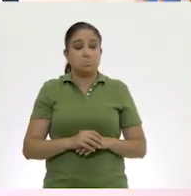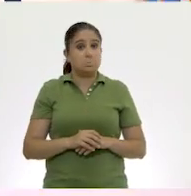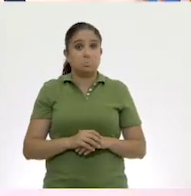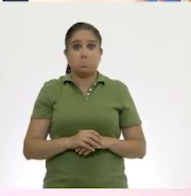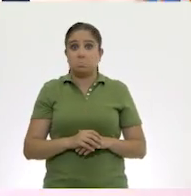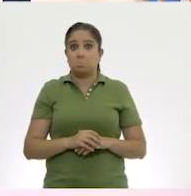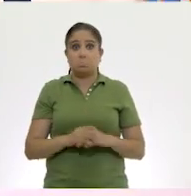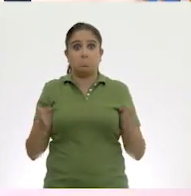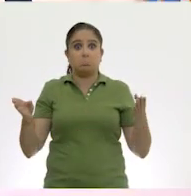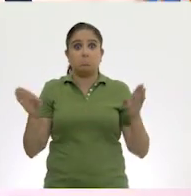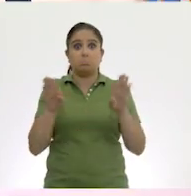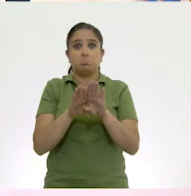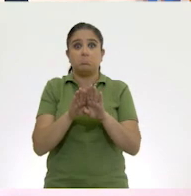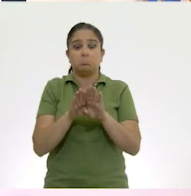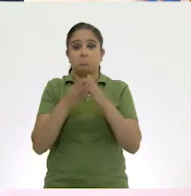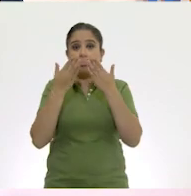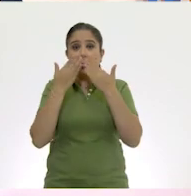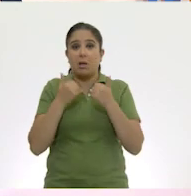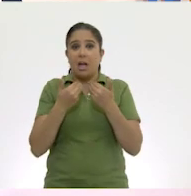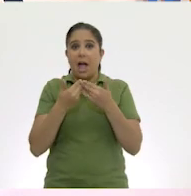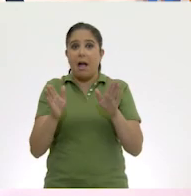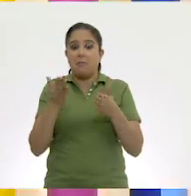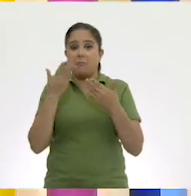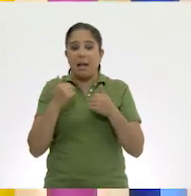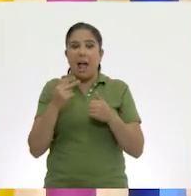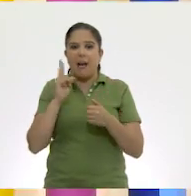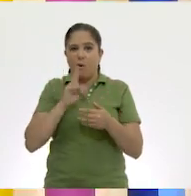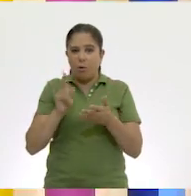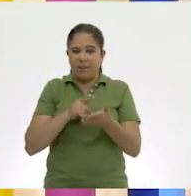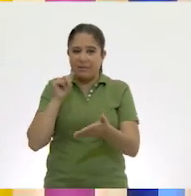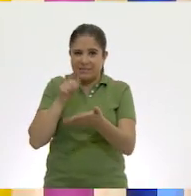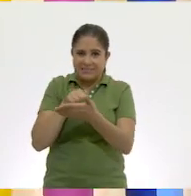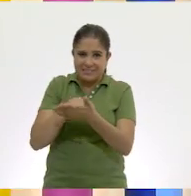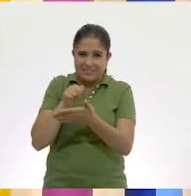no habré a ver tocar otra vez